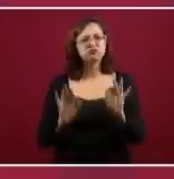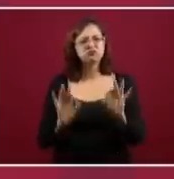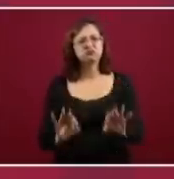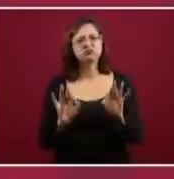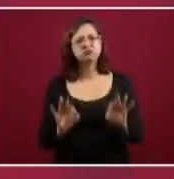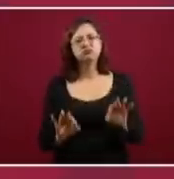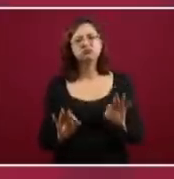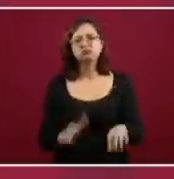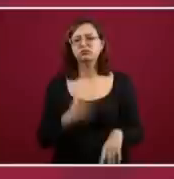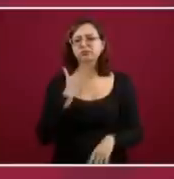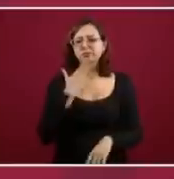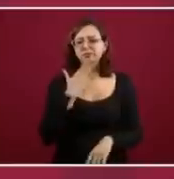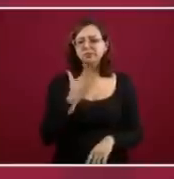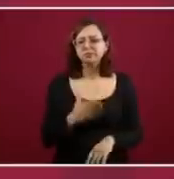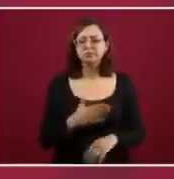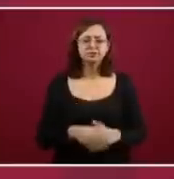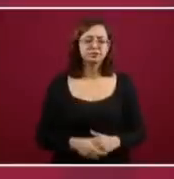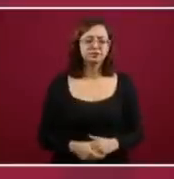no tenemos